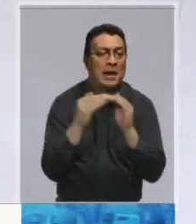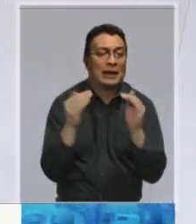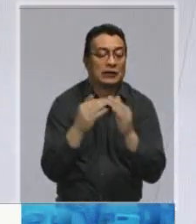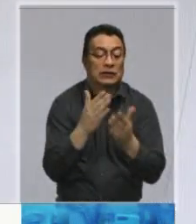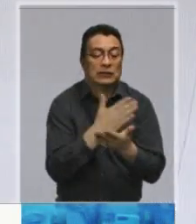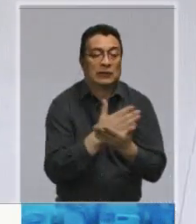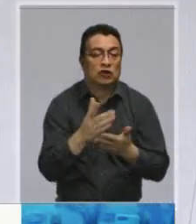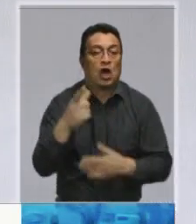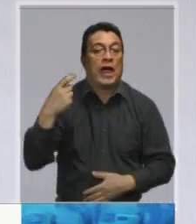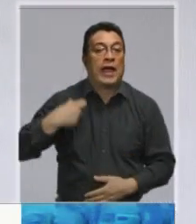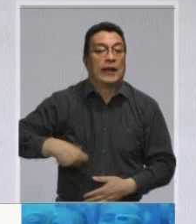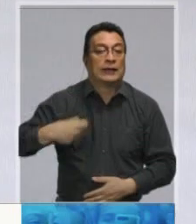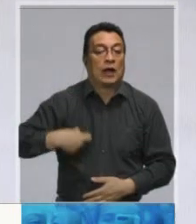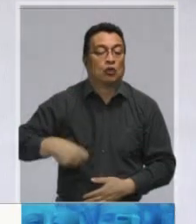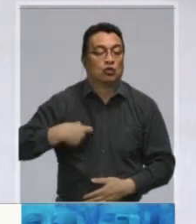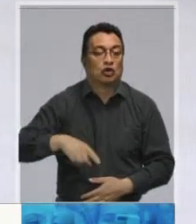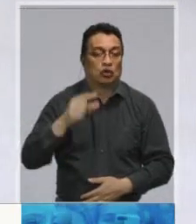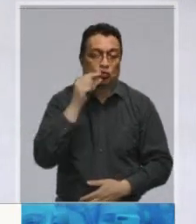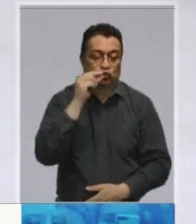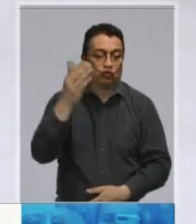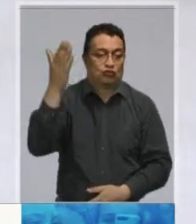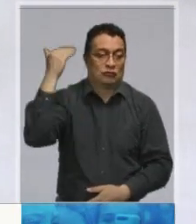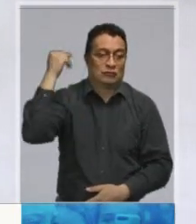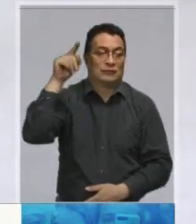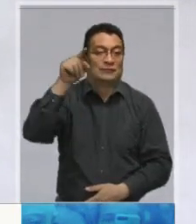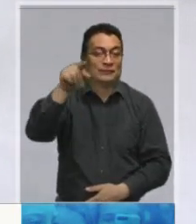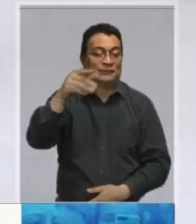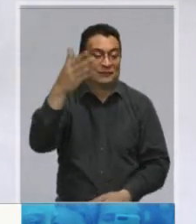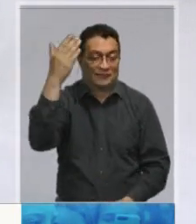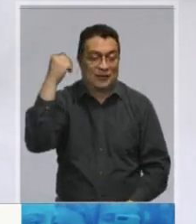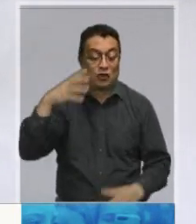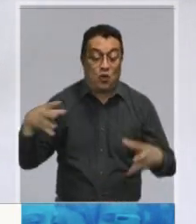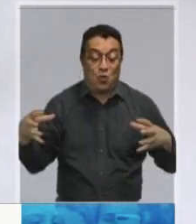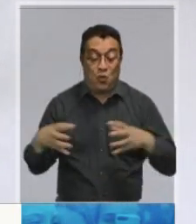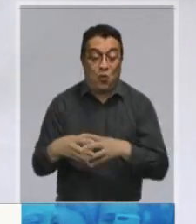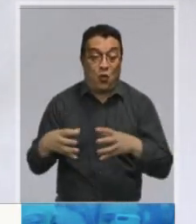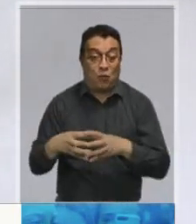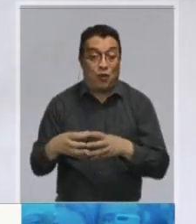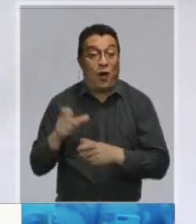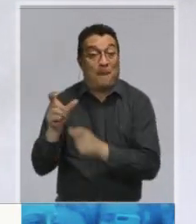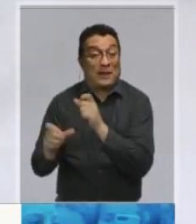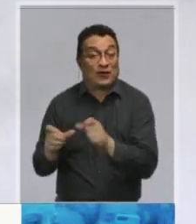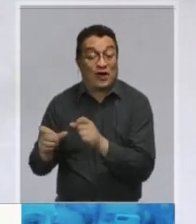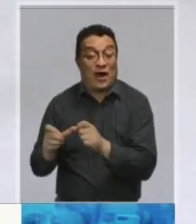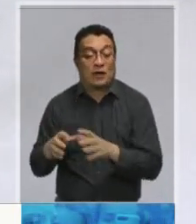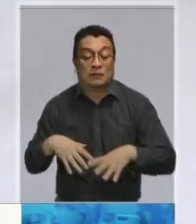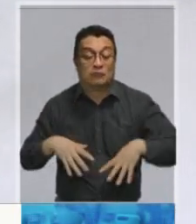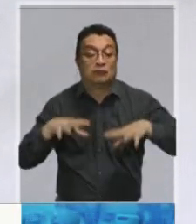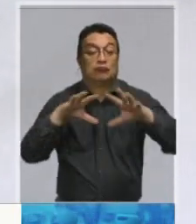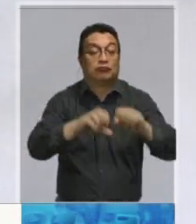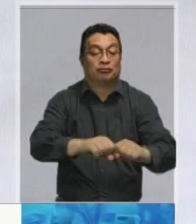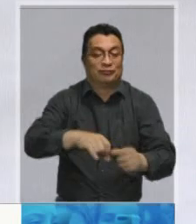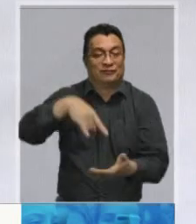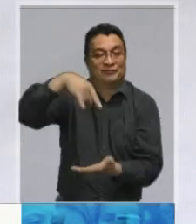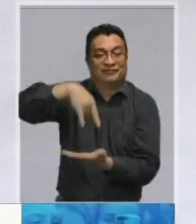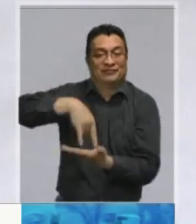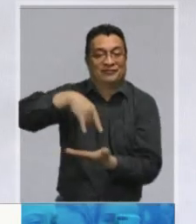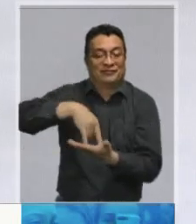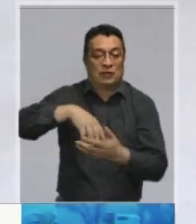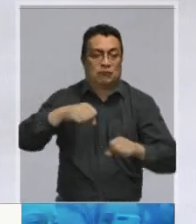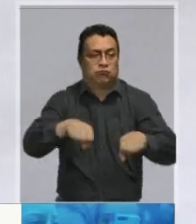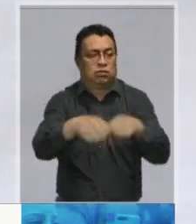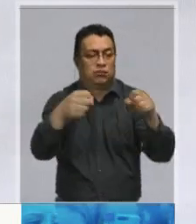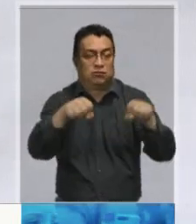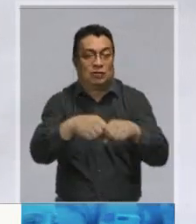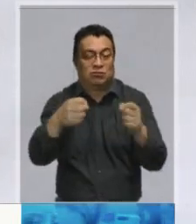los Estados Unidos hace algún tiempo con un grupo de personas que se toma y vandaliza